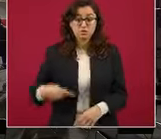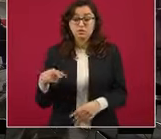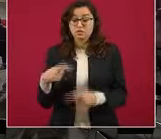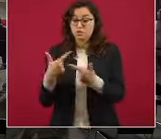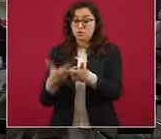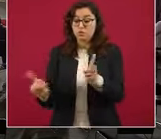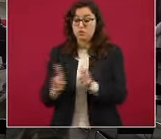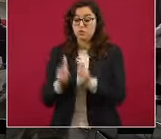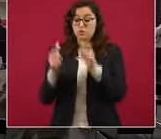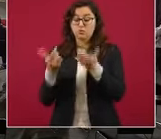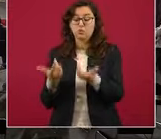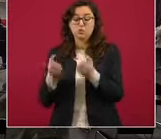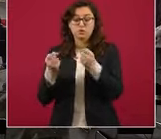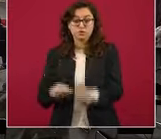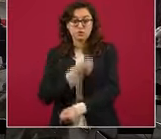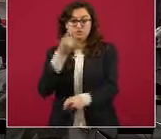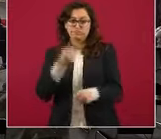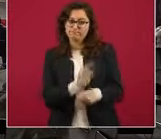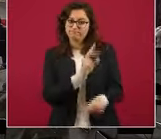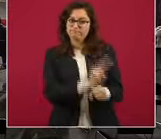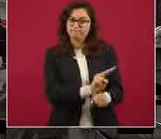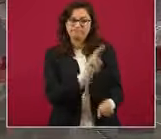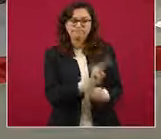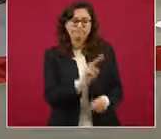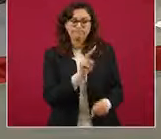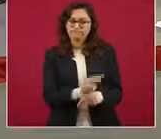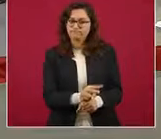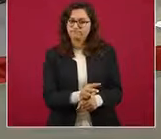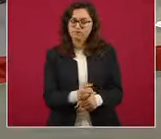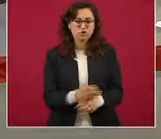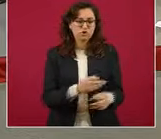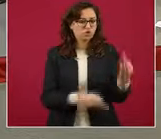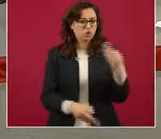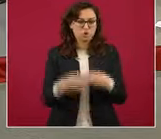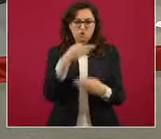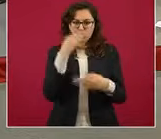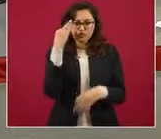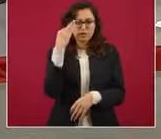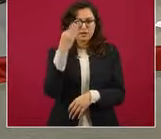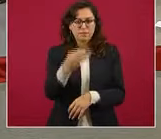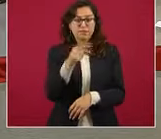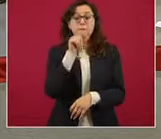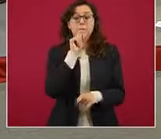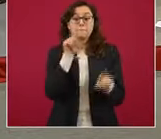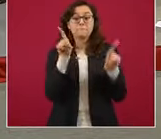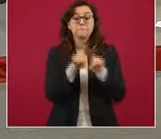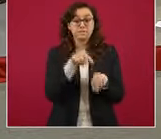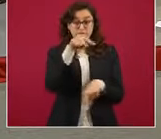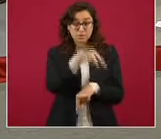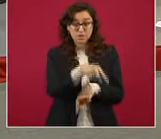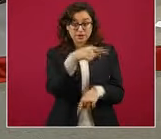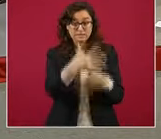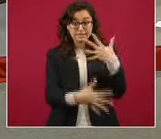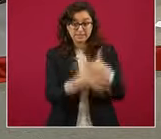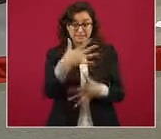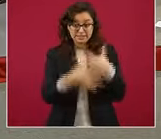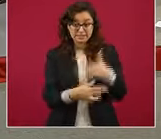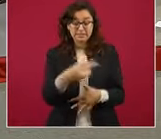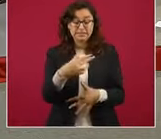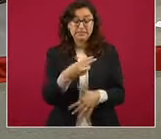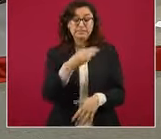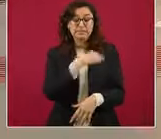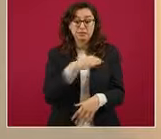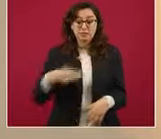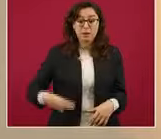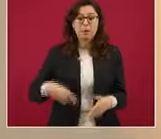presidente López Obrador ha instruido que en cada uno de estos 15 municipios se celebren reuniones del Gabinete de